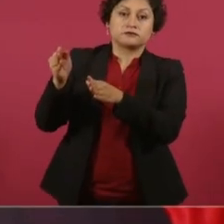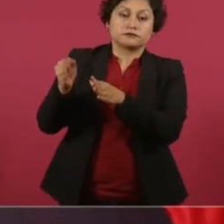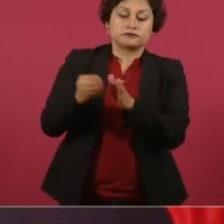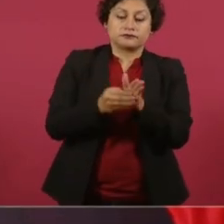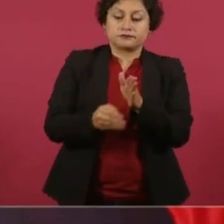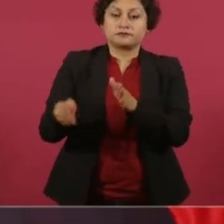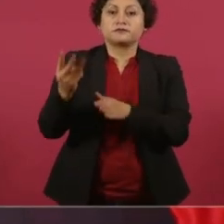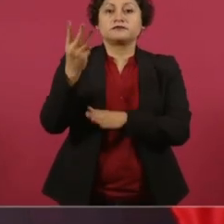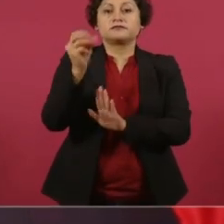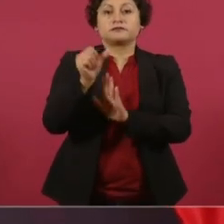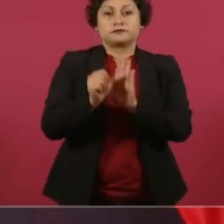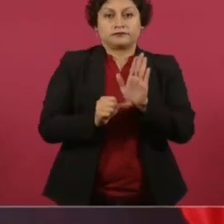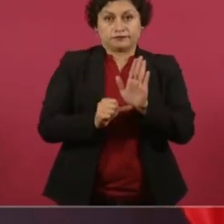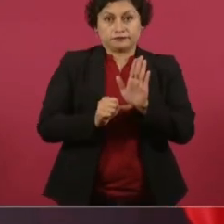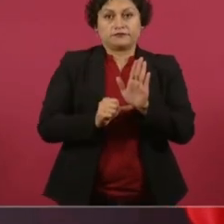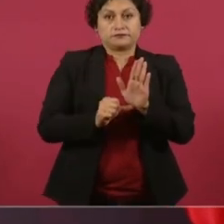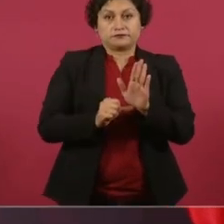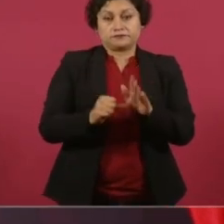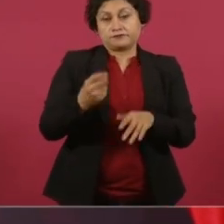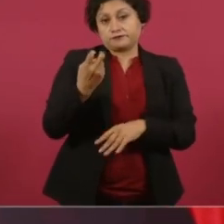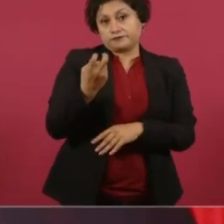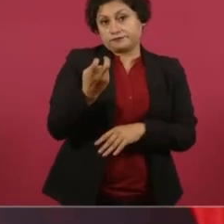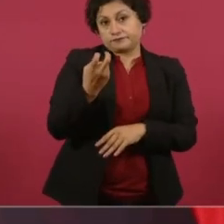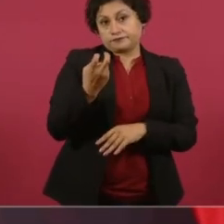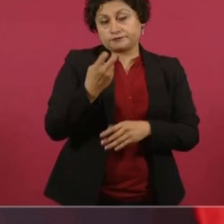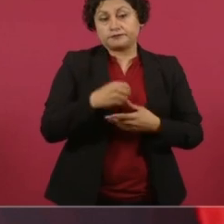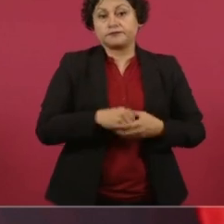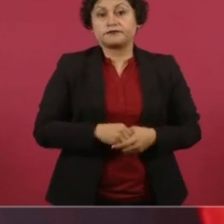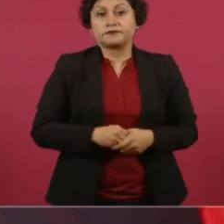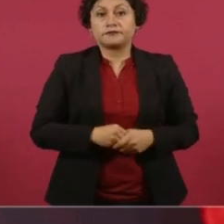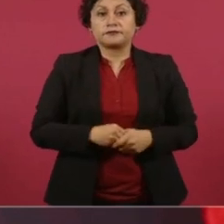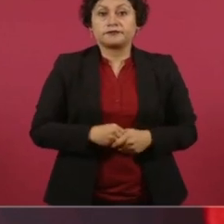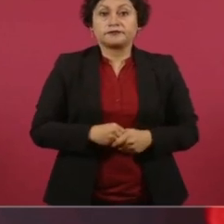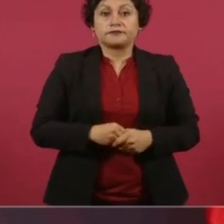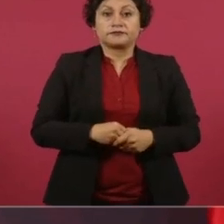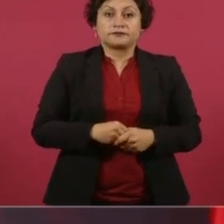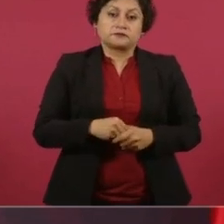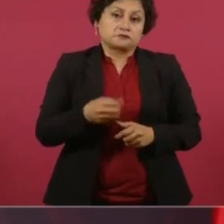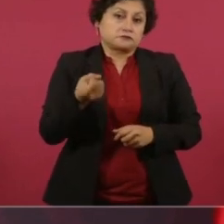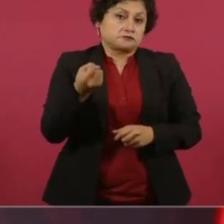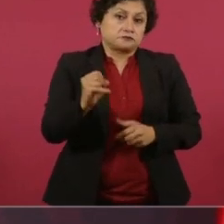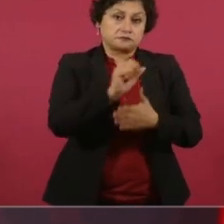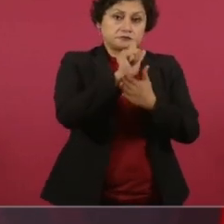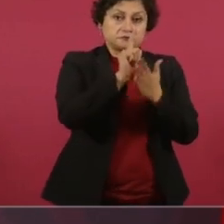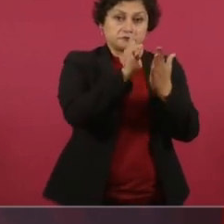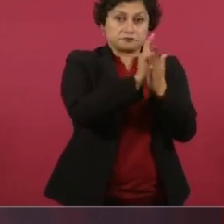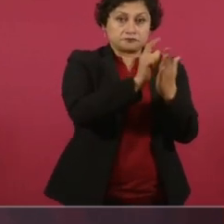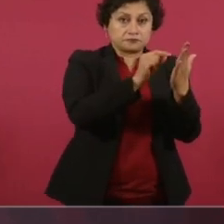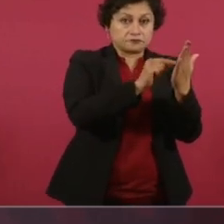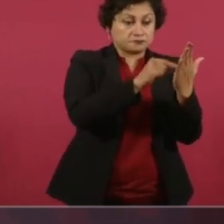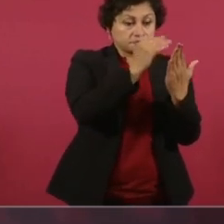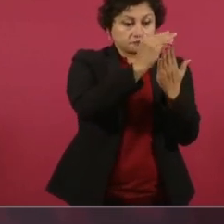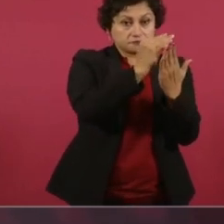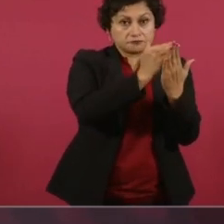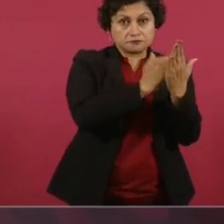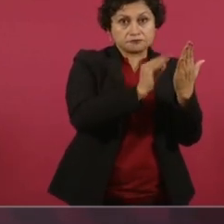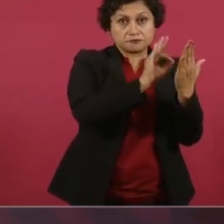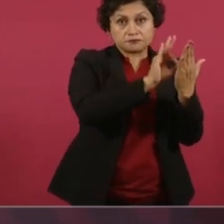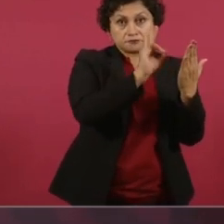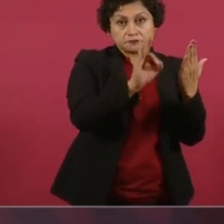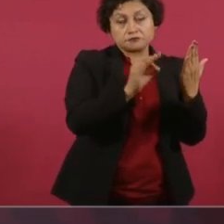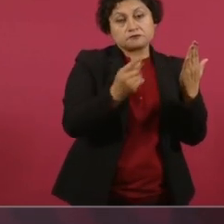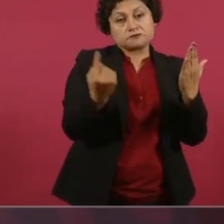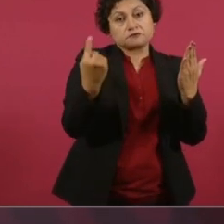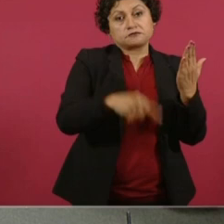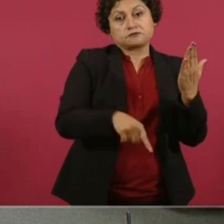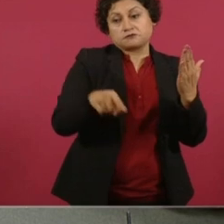3 meses. Esos son los plazos y es lo que se tiene que respetar. Pero hasta ahorita